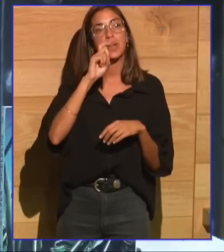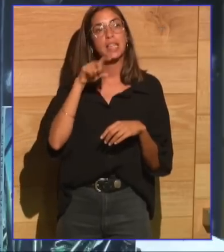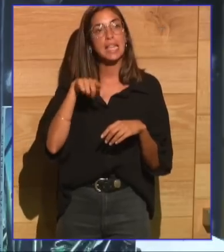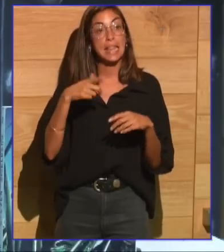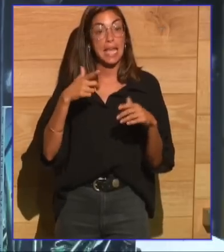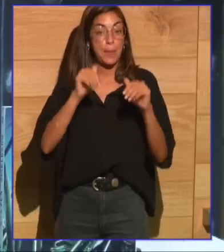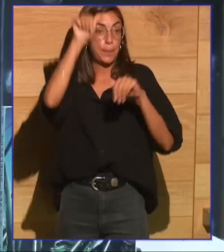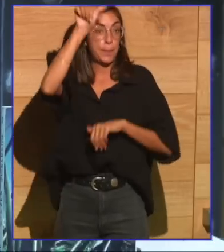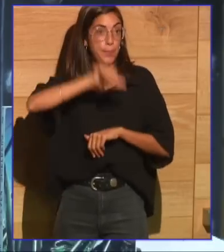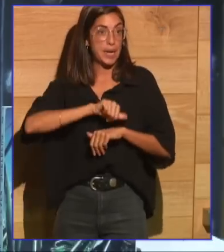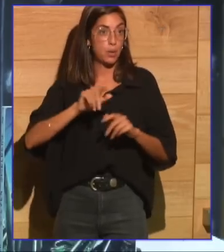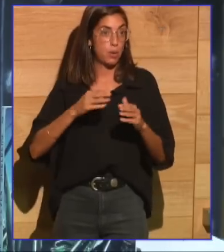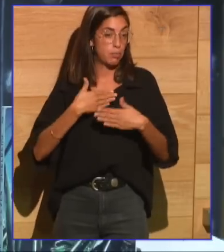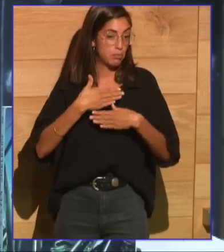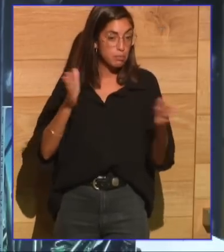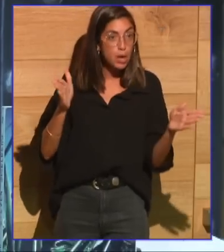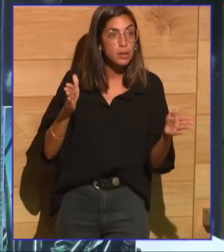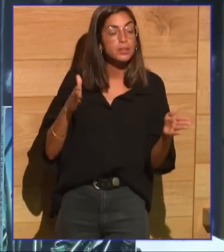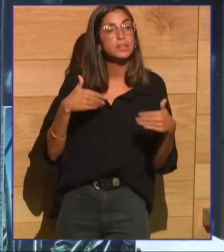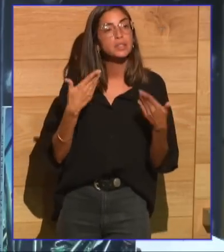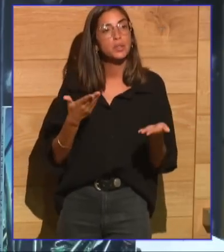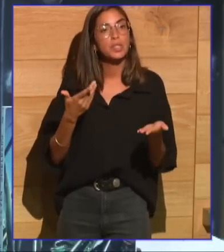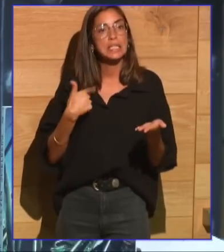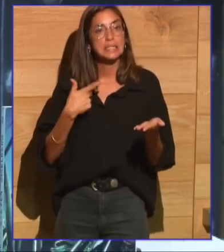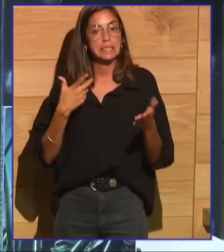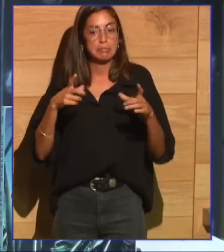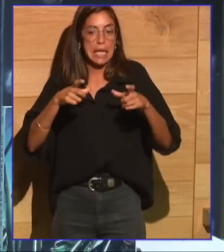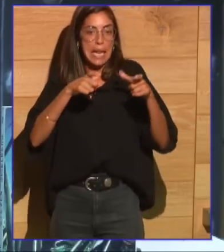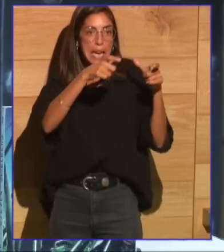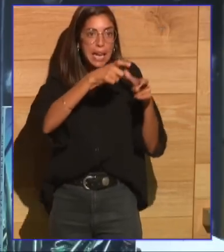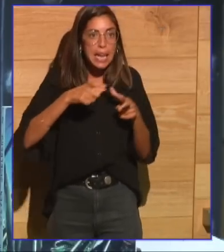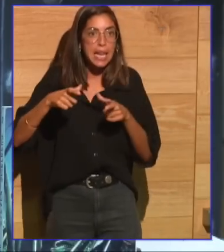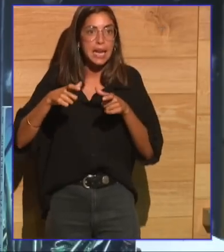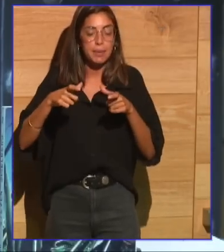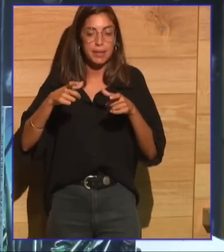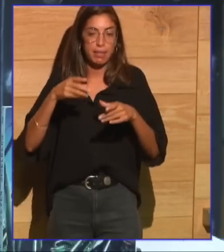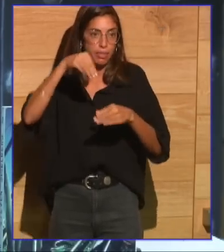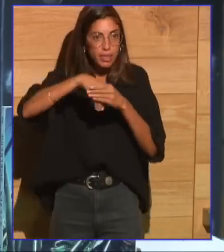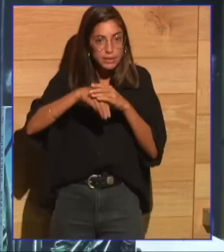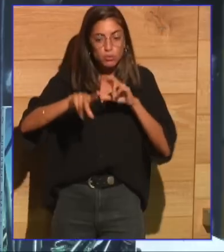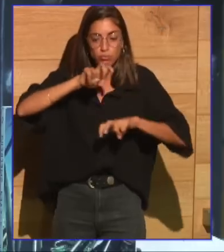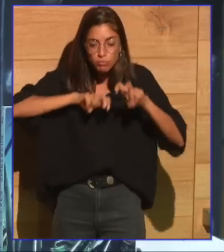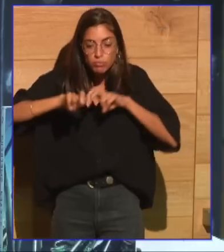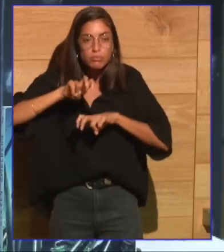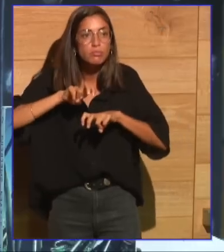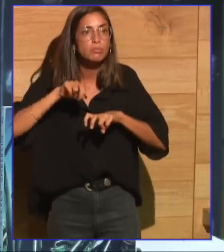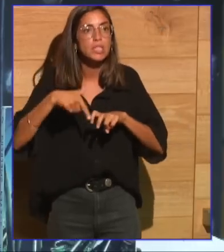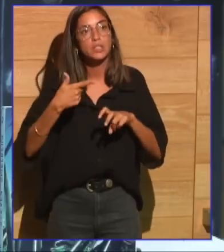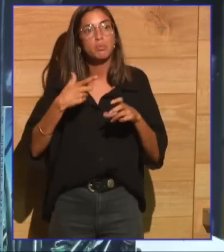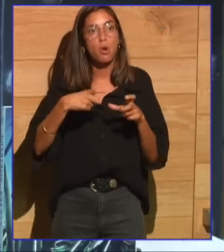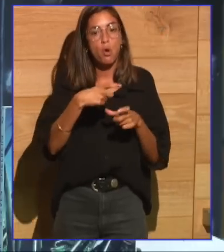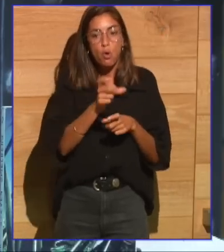la película que circularon muchas imágenes del interior de la nave los hechos acordáis conocían el librito de los cromos de